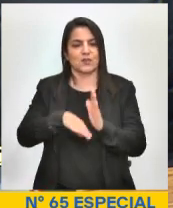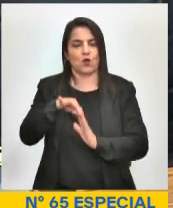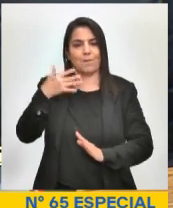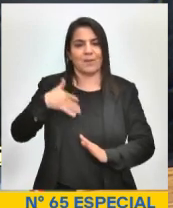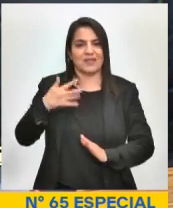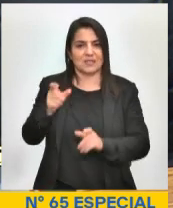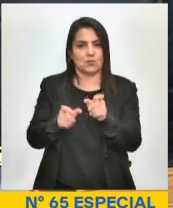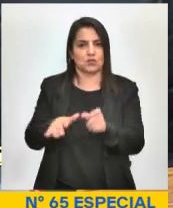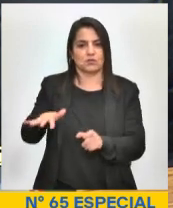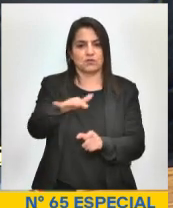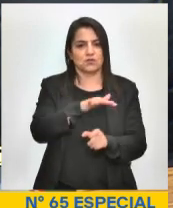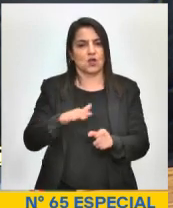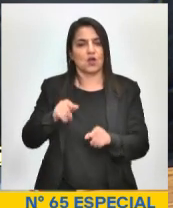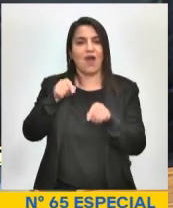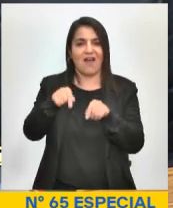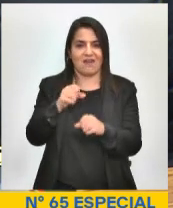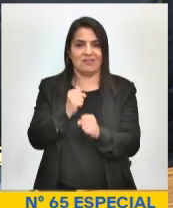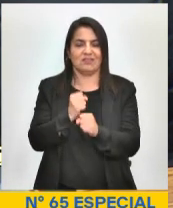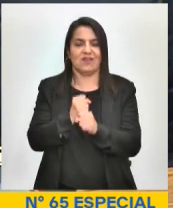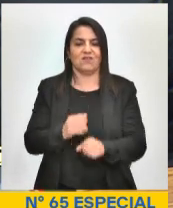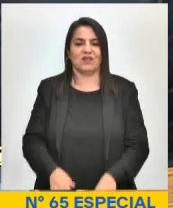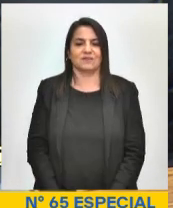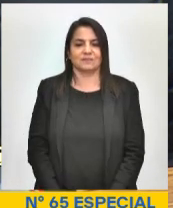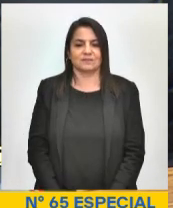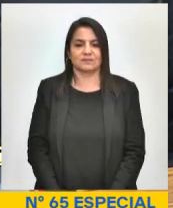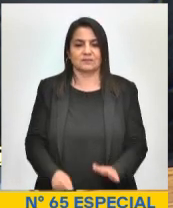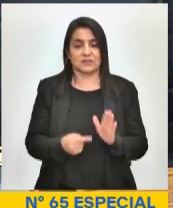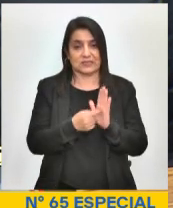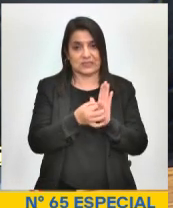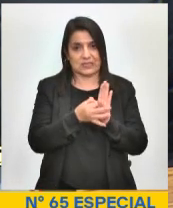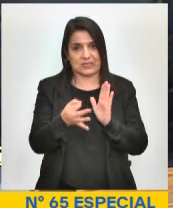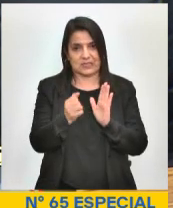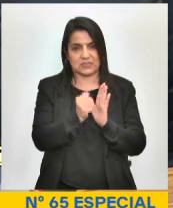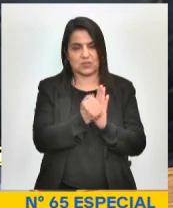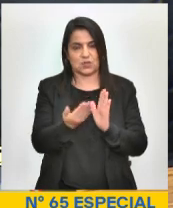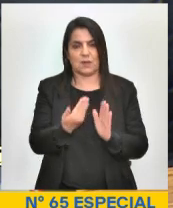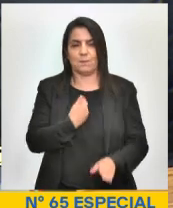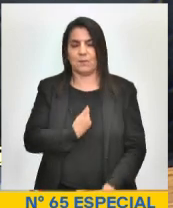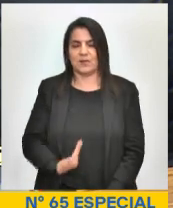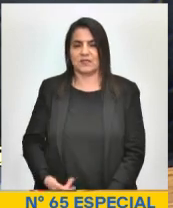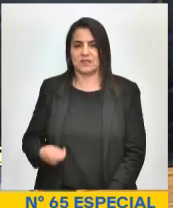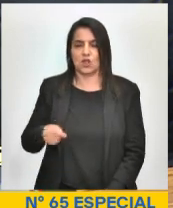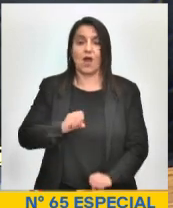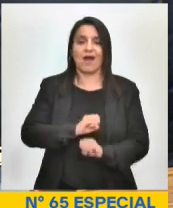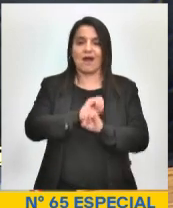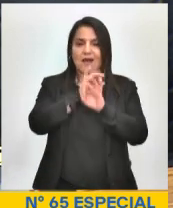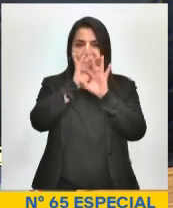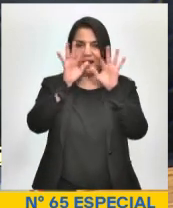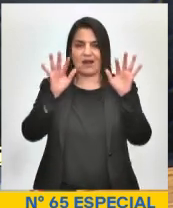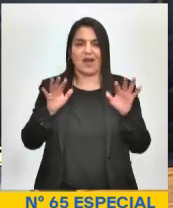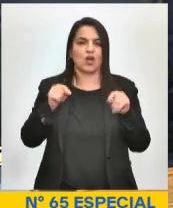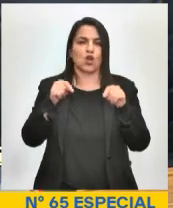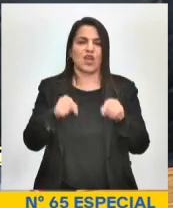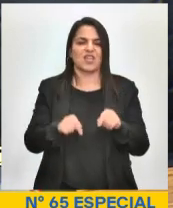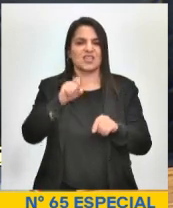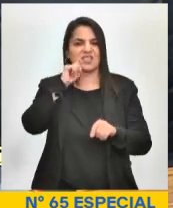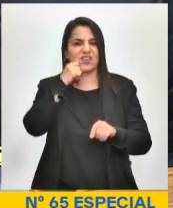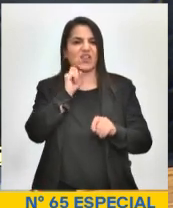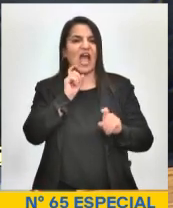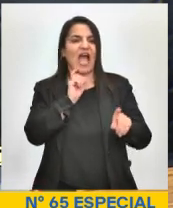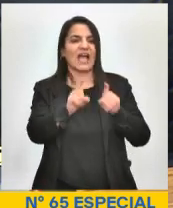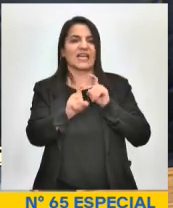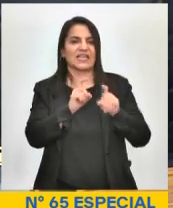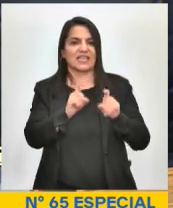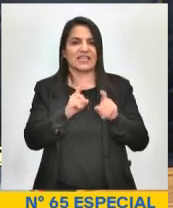sociedad en que presta su función. Eso dice ese artículo. Señor presidente, seamos claros, aquí no se juzga los hechos cometidos